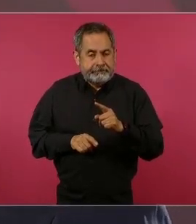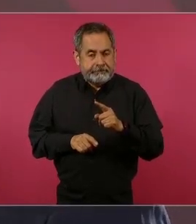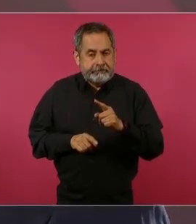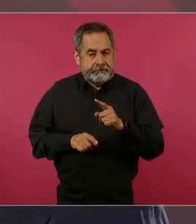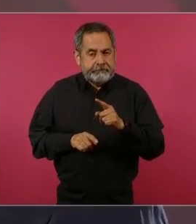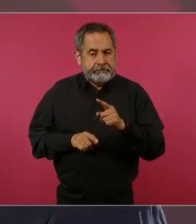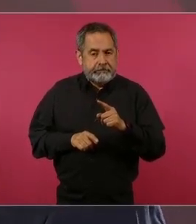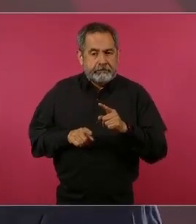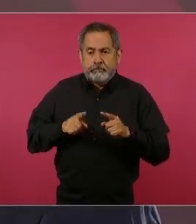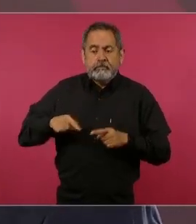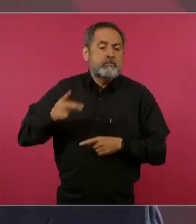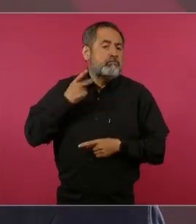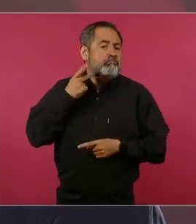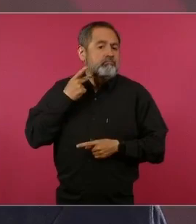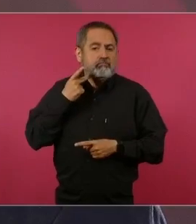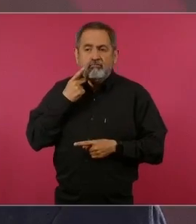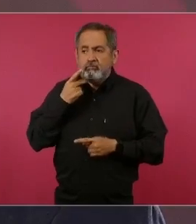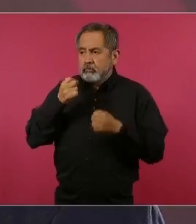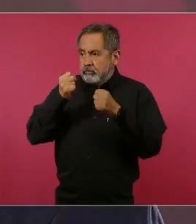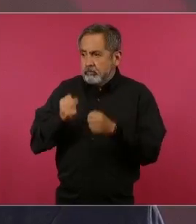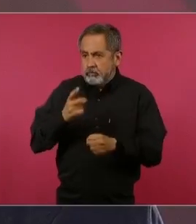es la estabilidad política.